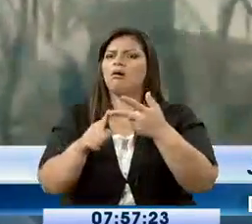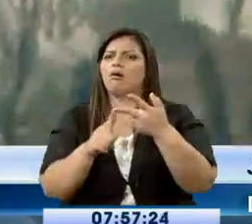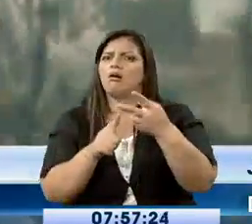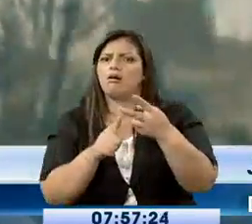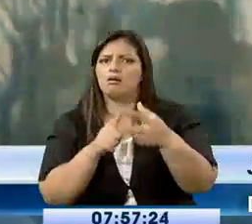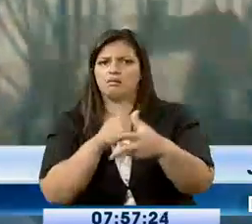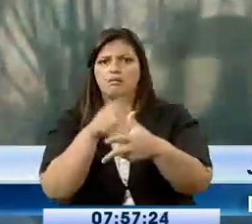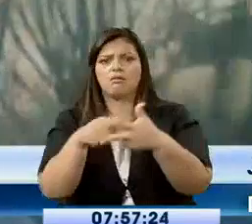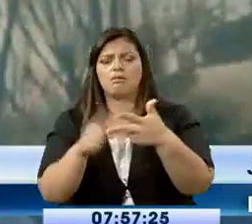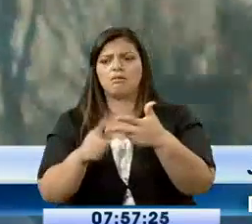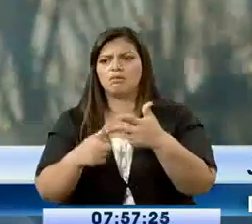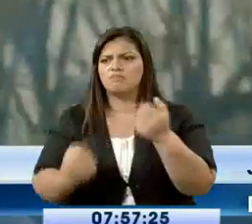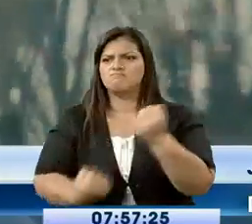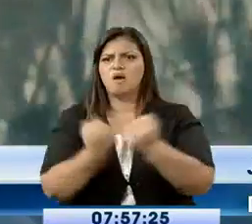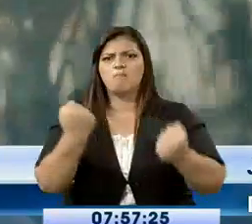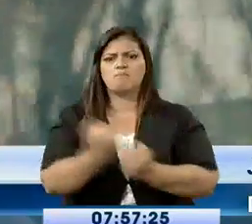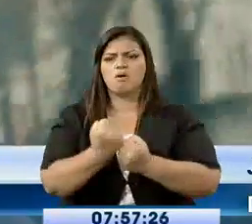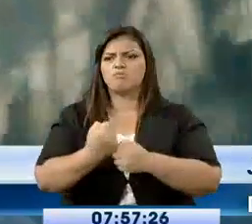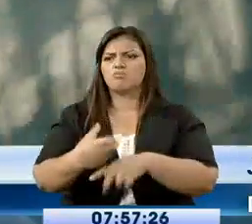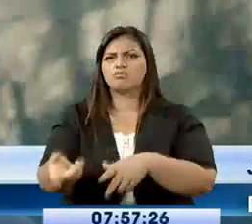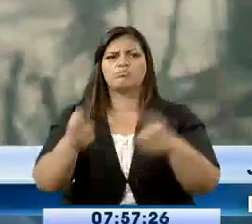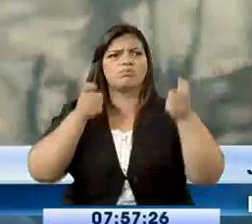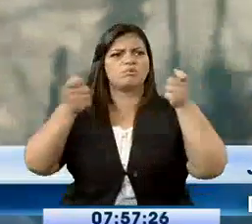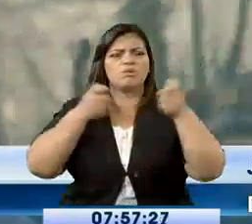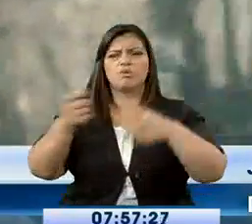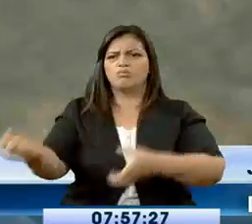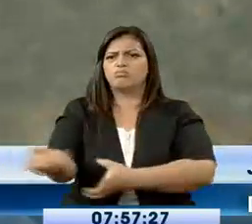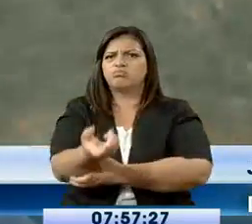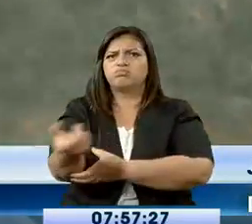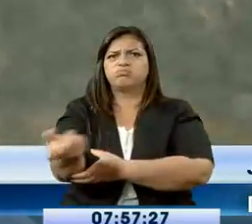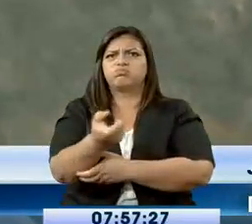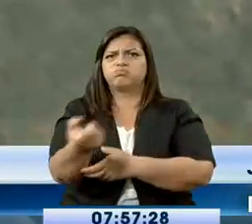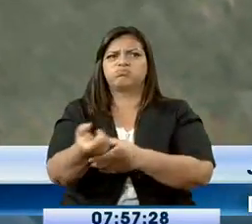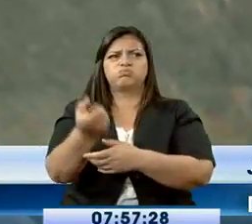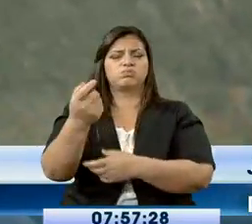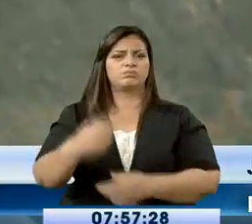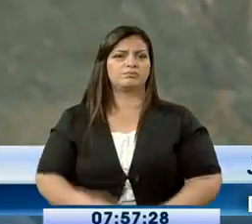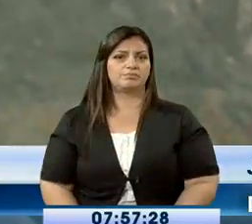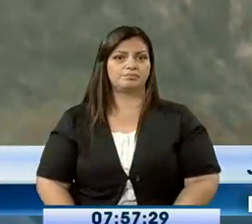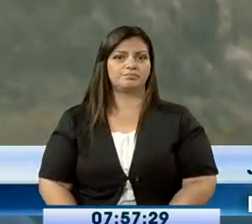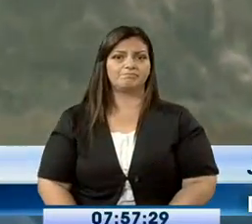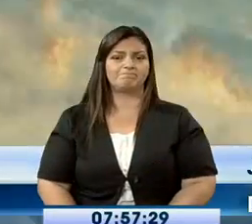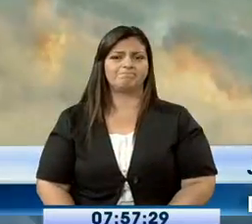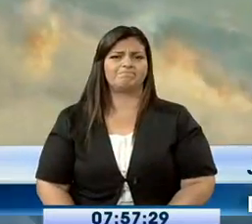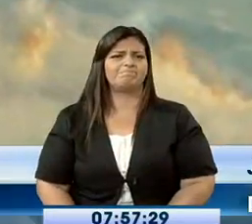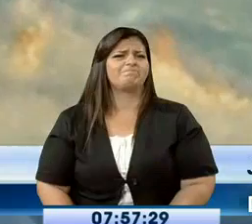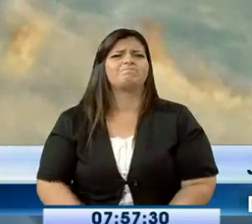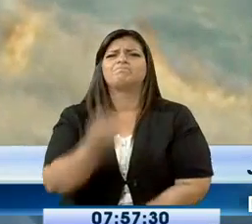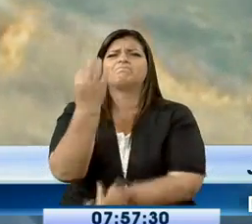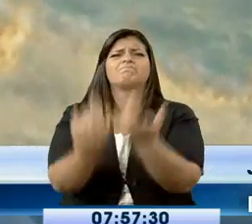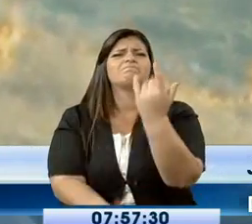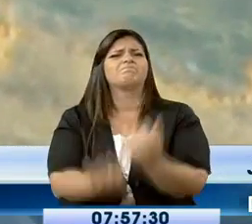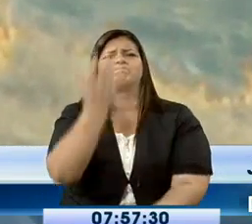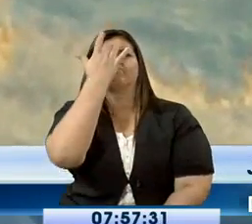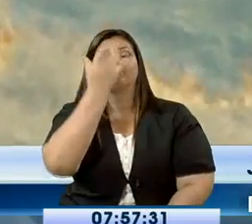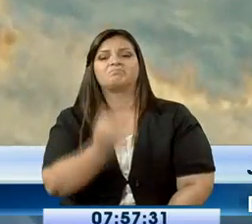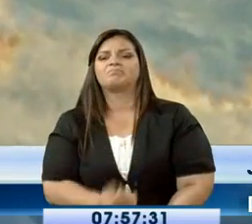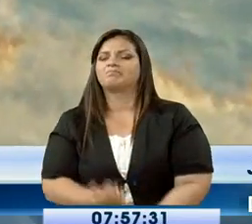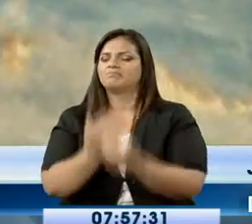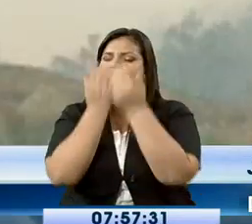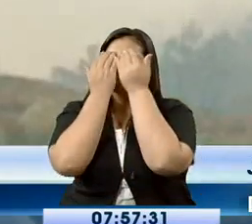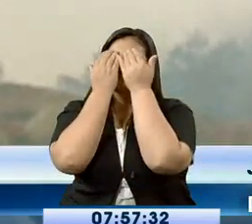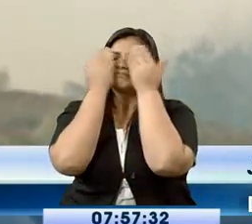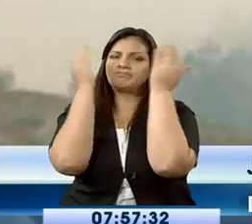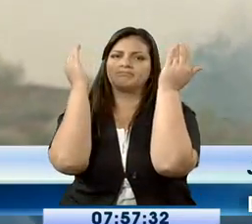tenido incendios forestales durante todo el transcurso de la semana que pasó. Los motivos de los incendios forestales aún no se conoce, pero de